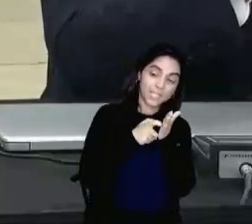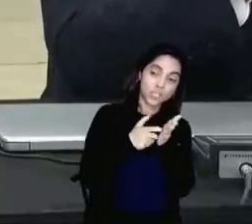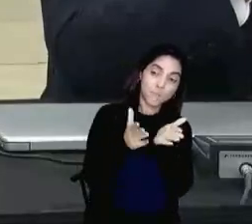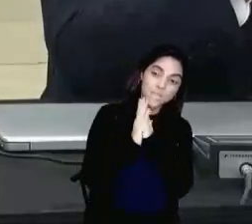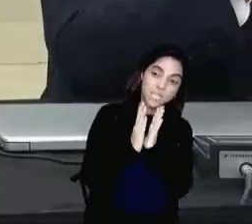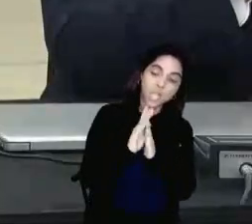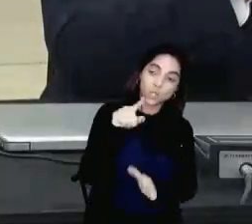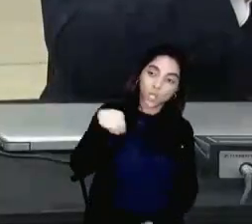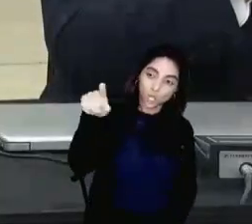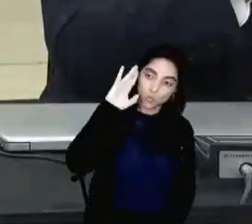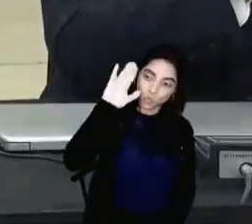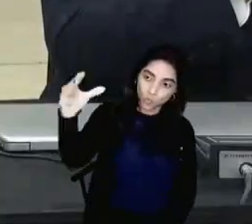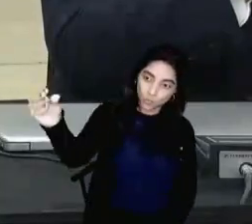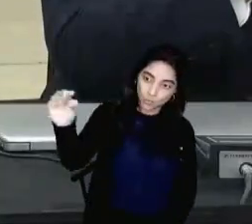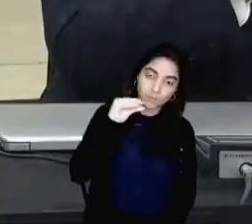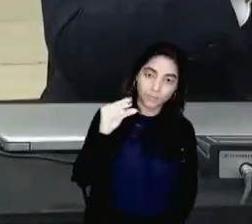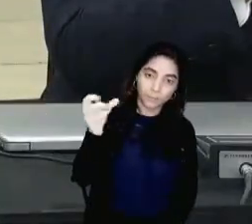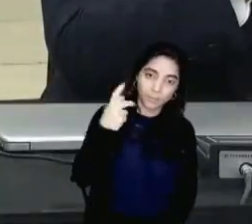compensadas